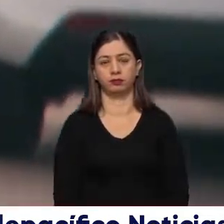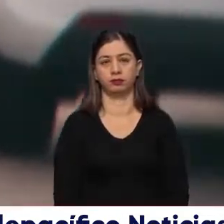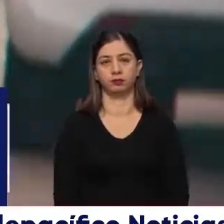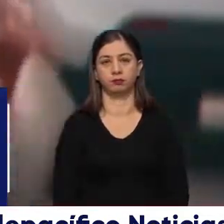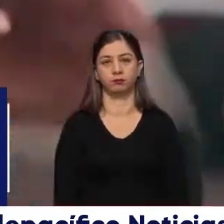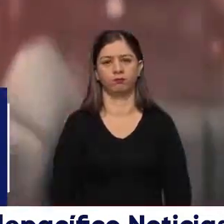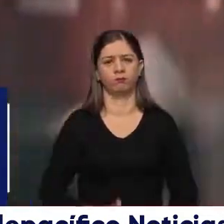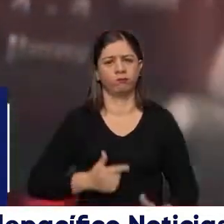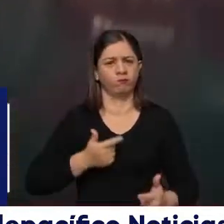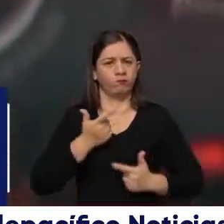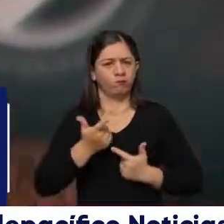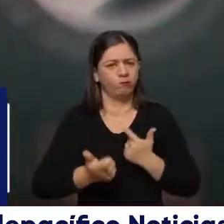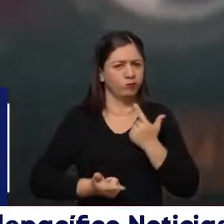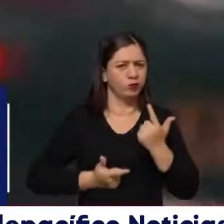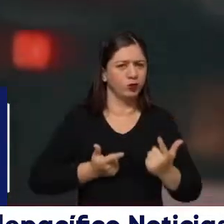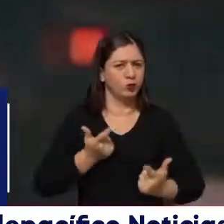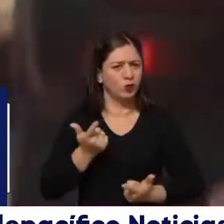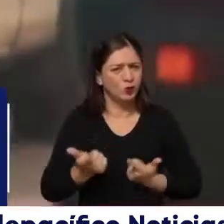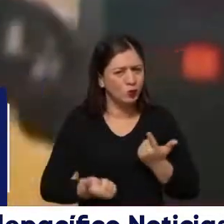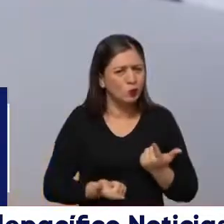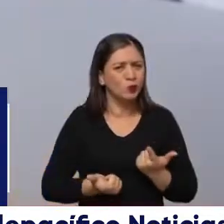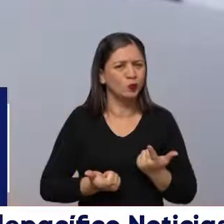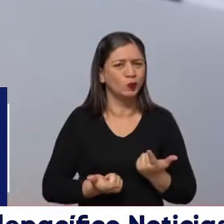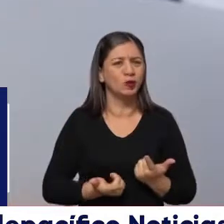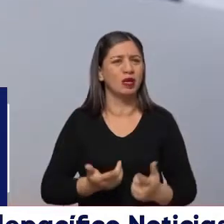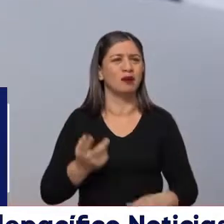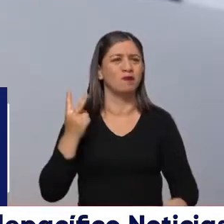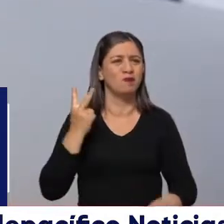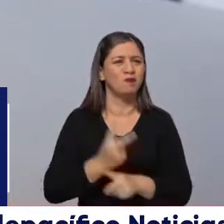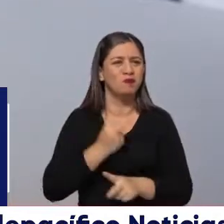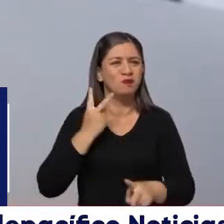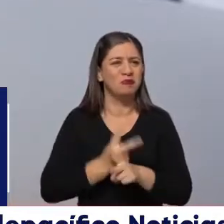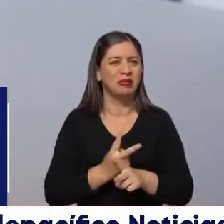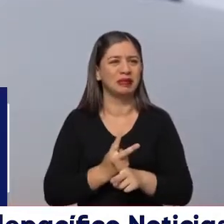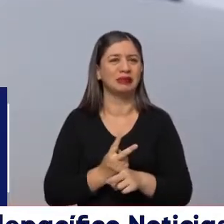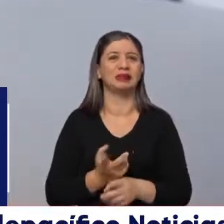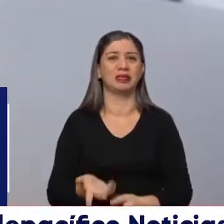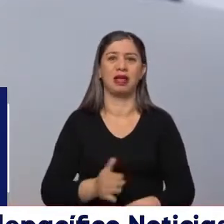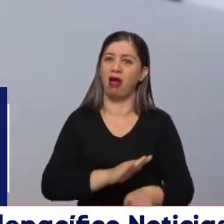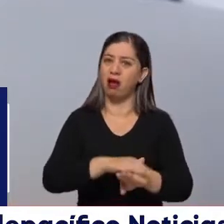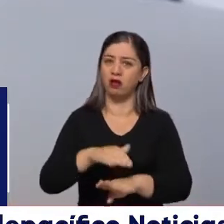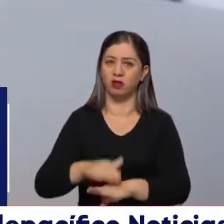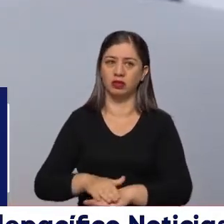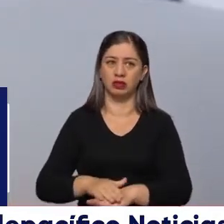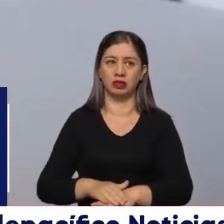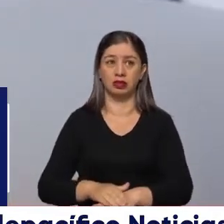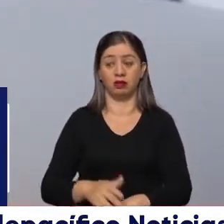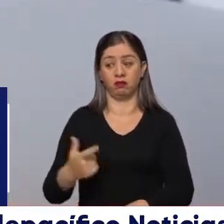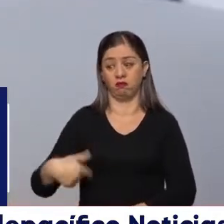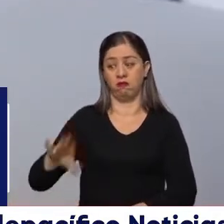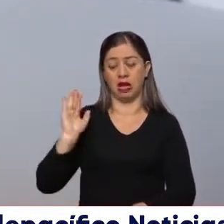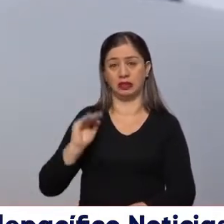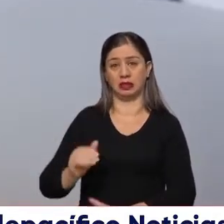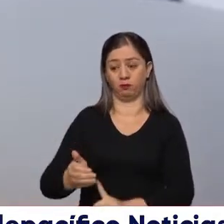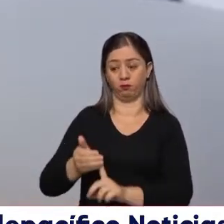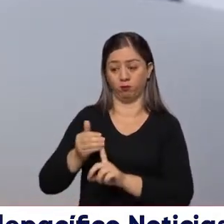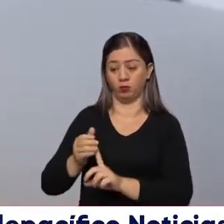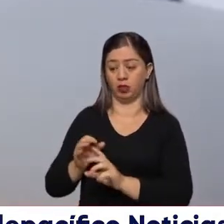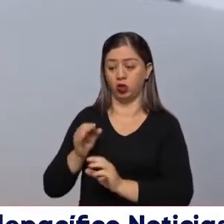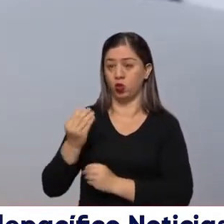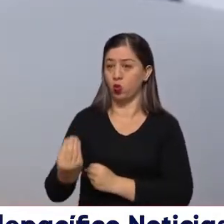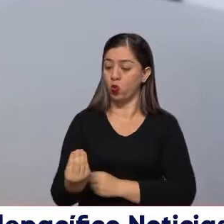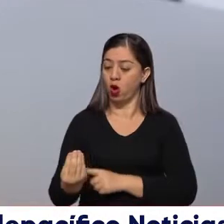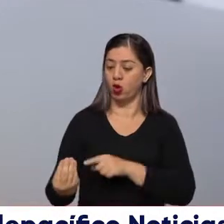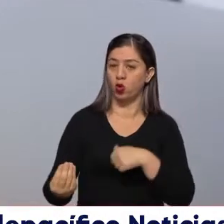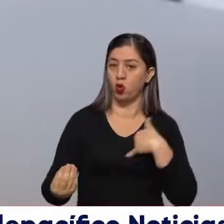En la lucha contra este flagelo que claramente amenaza la integridad de quienes están llamados a ser nuestro relevo generacional. El